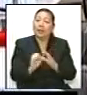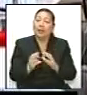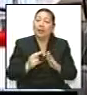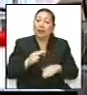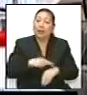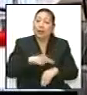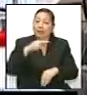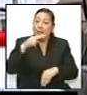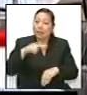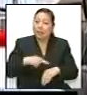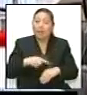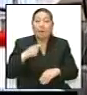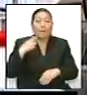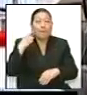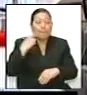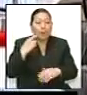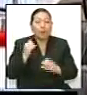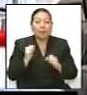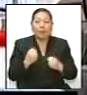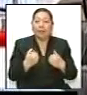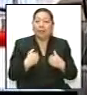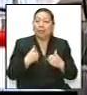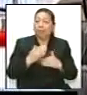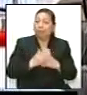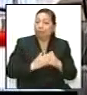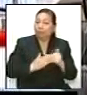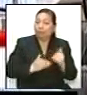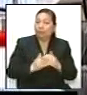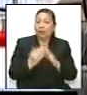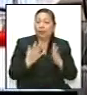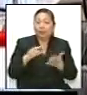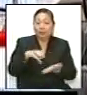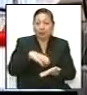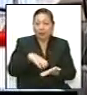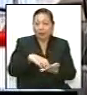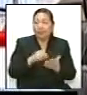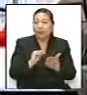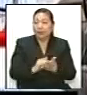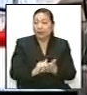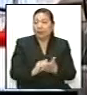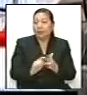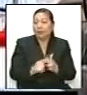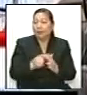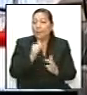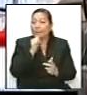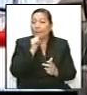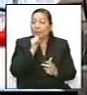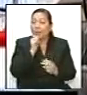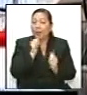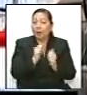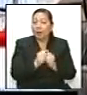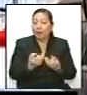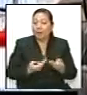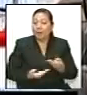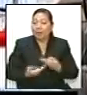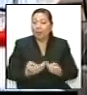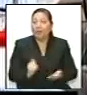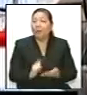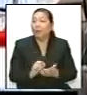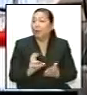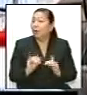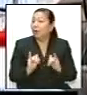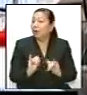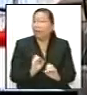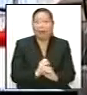regiones. En el caso de la región de Puno se tiene la construcción de las 10 plantas de tratamiento. Esta es una iniciativa privada cofinanciada. Lo que no nos